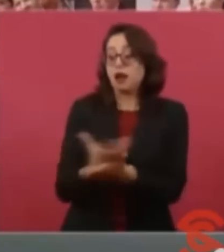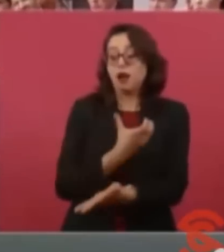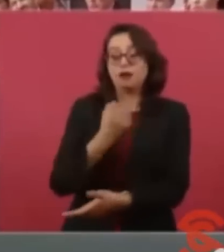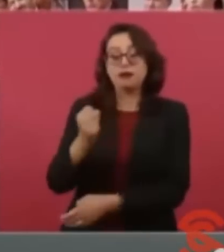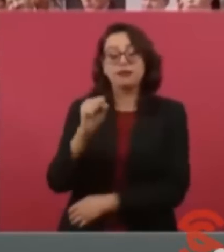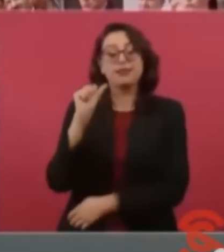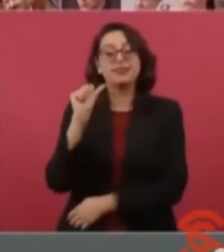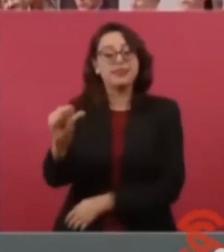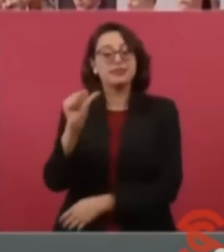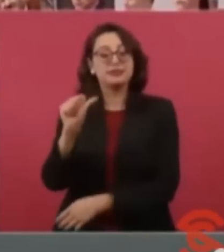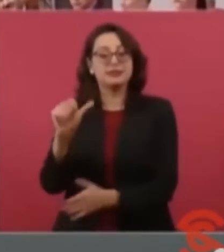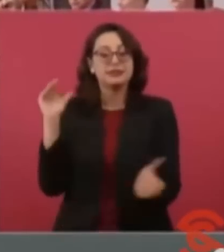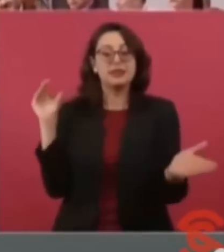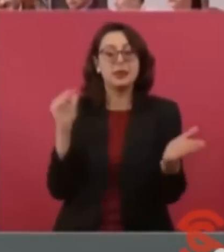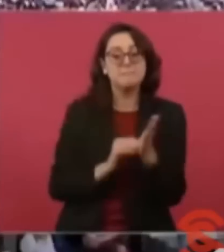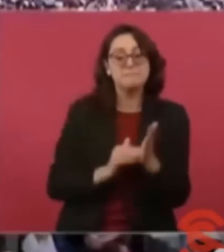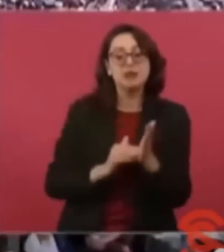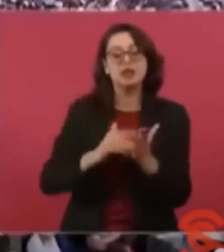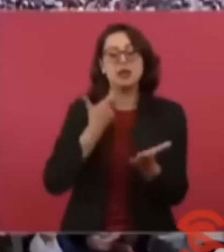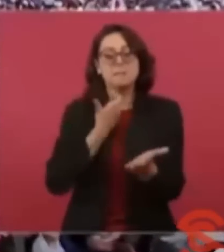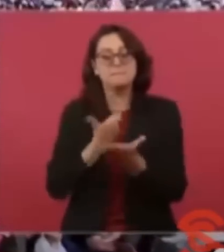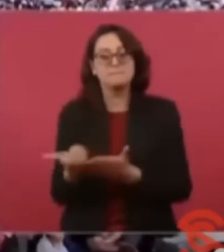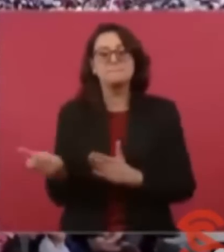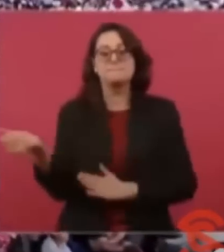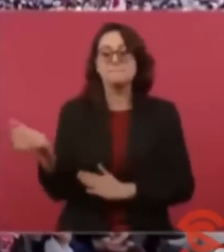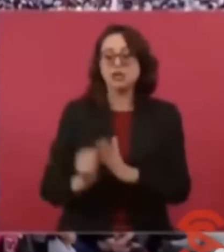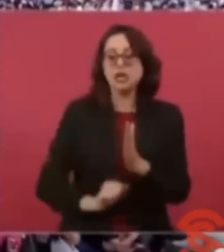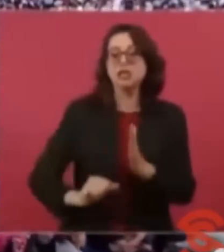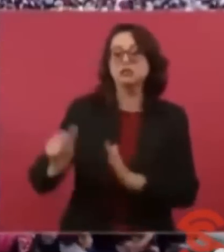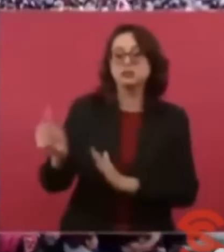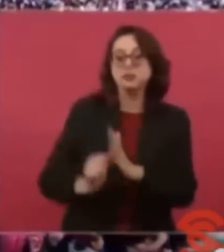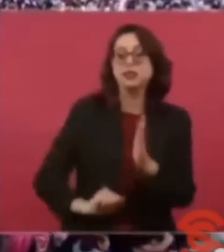pesos mensuales. Estamos